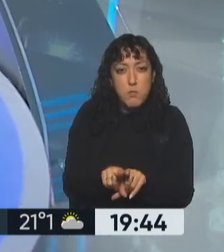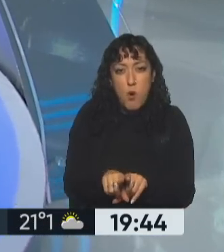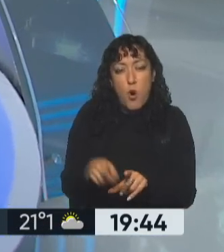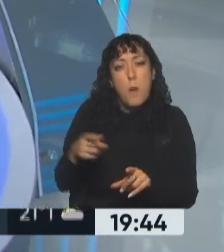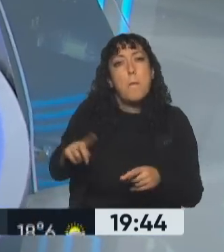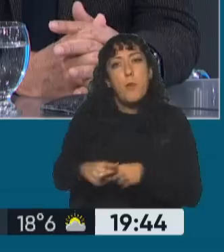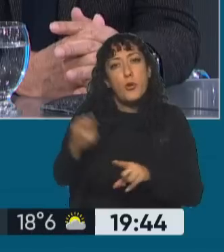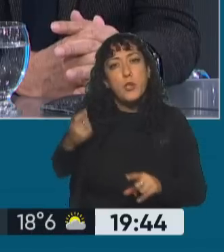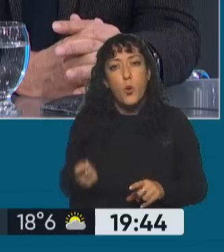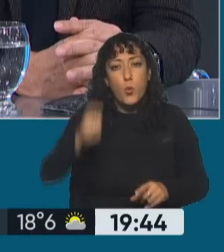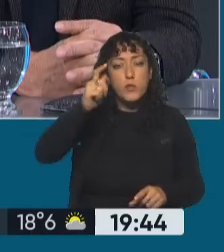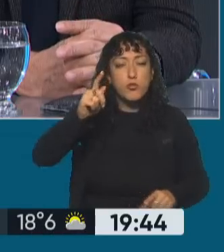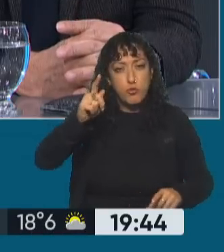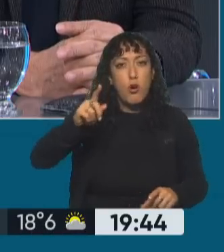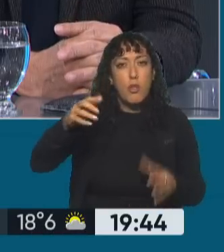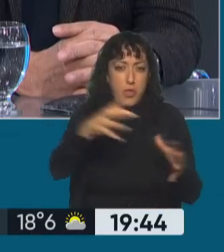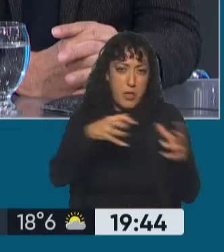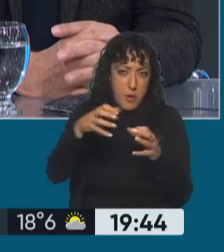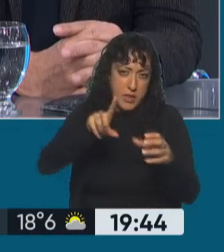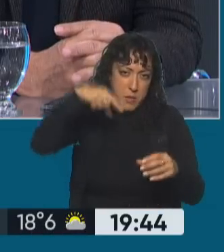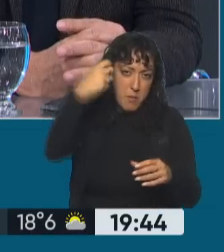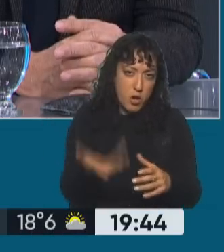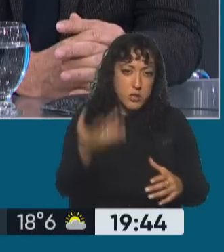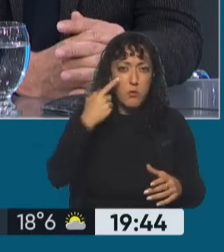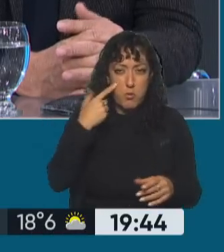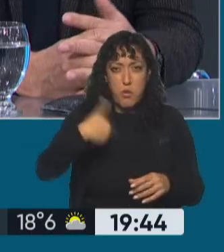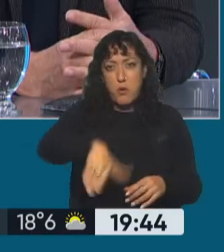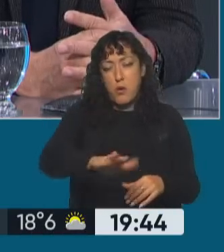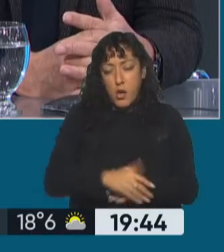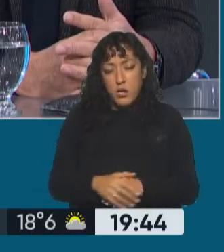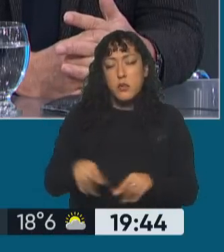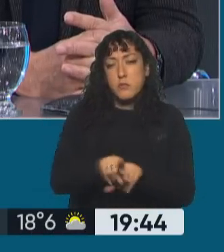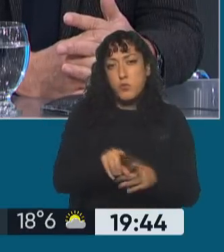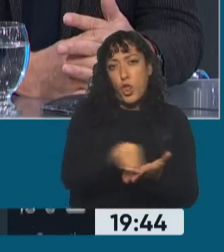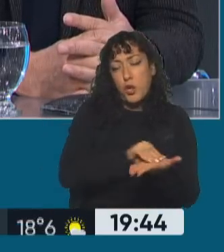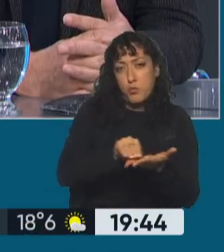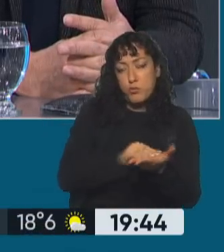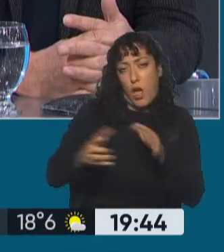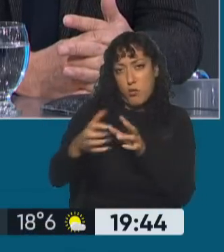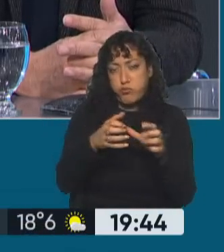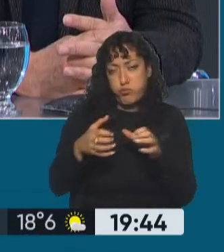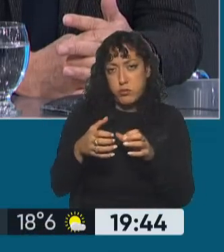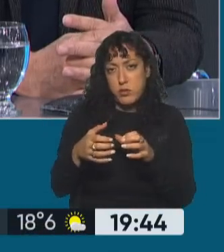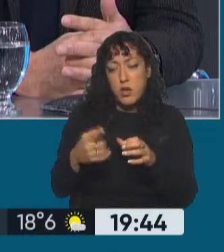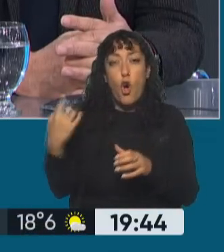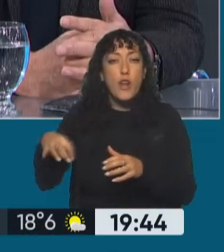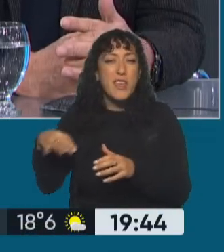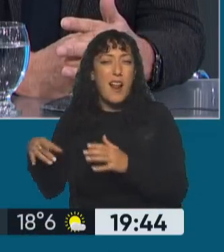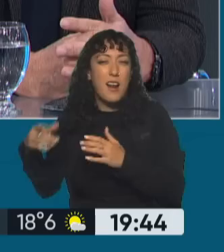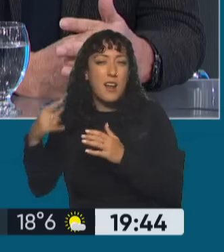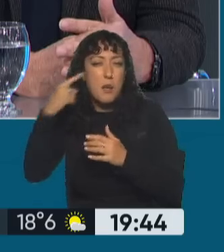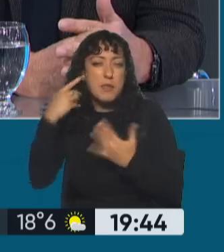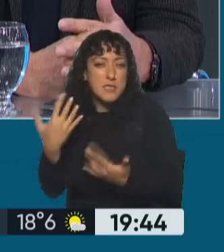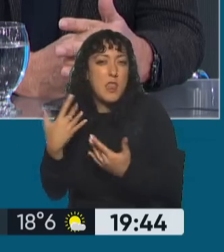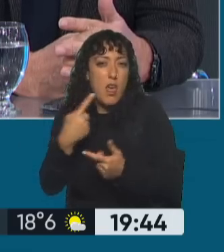juicio político es el próximo debate que viene para las próximas semanas, ¿no? En la Cámara de Diputados. Digo, esto del originario, Sofi lo conoce desde